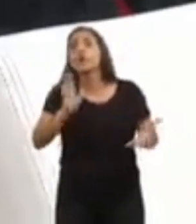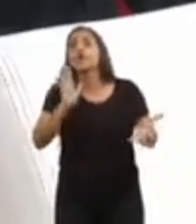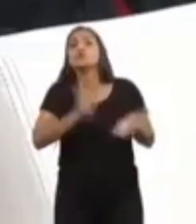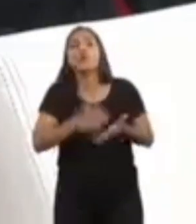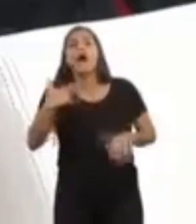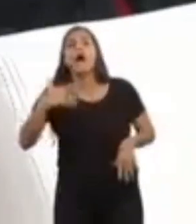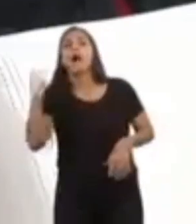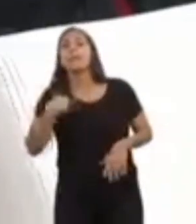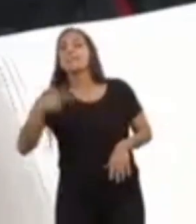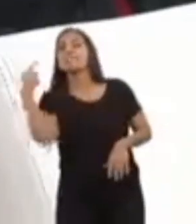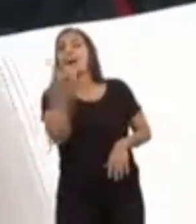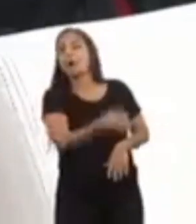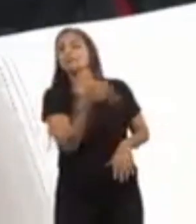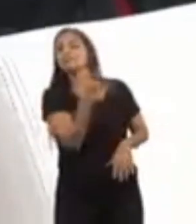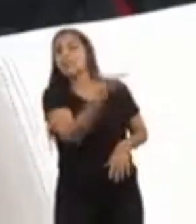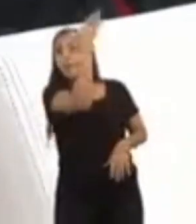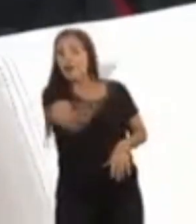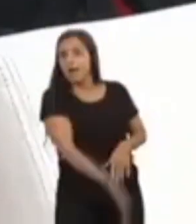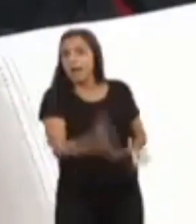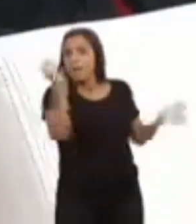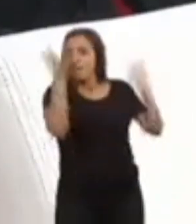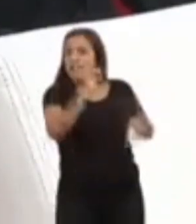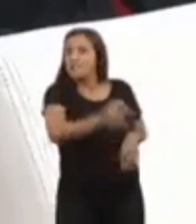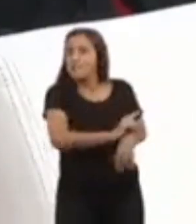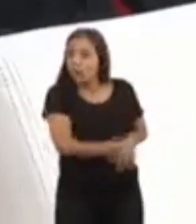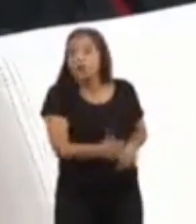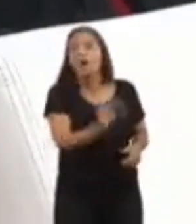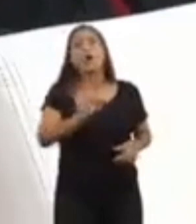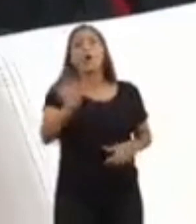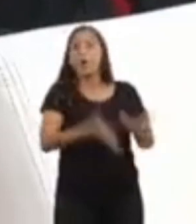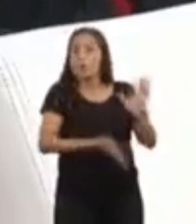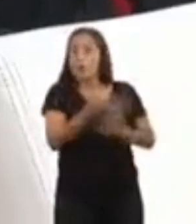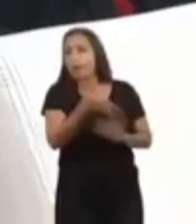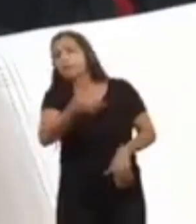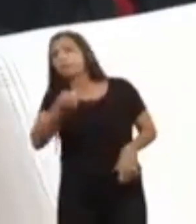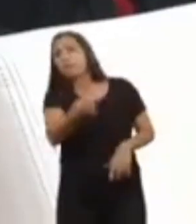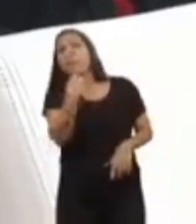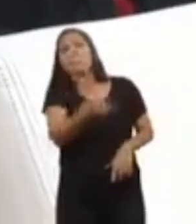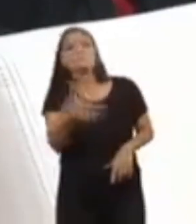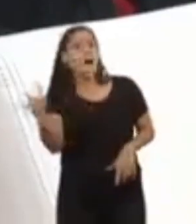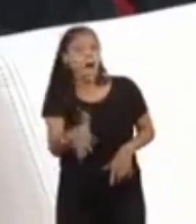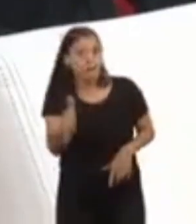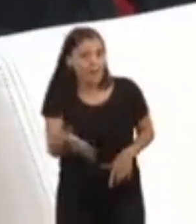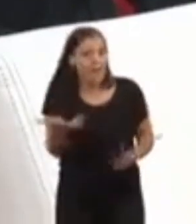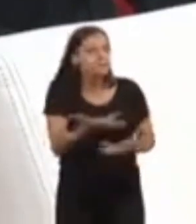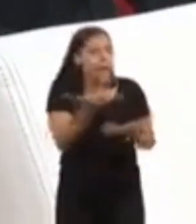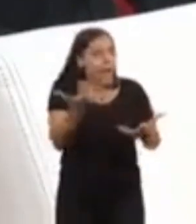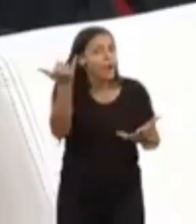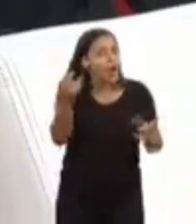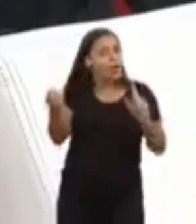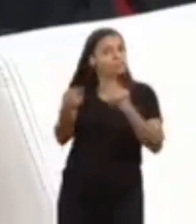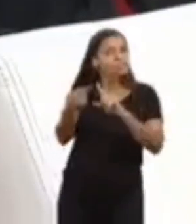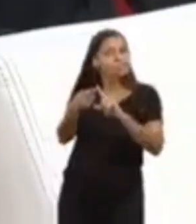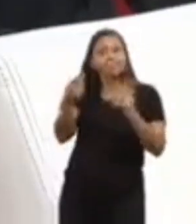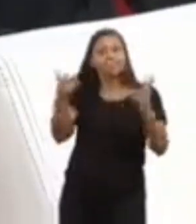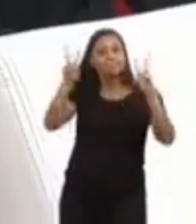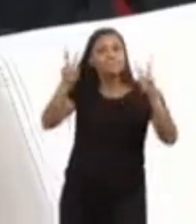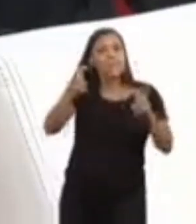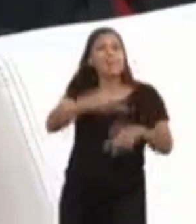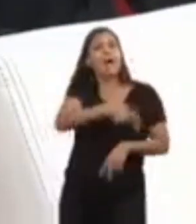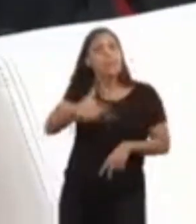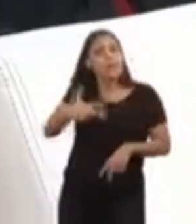mile no eh Qué relación tiene con esto y si hay